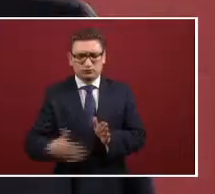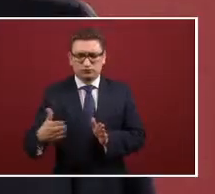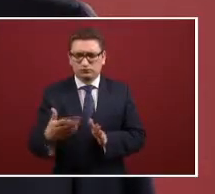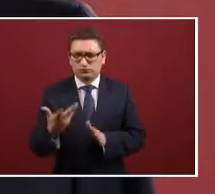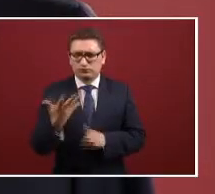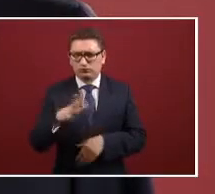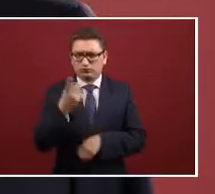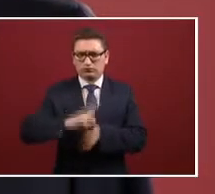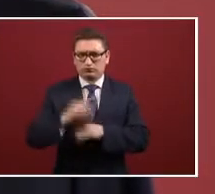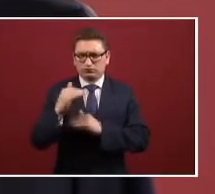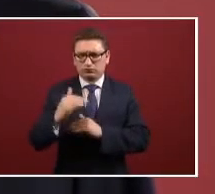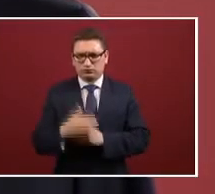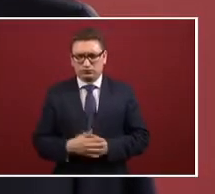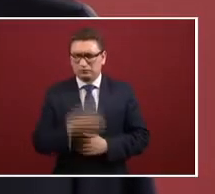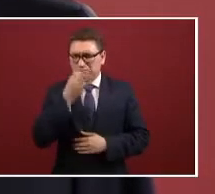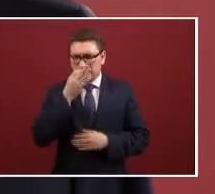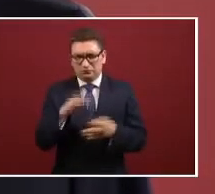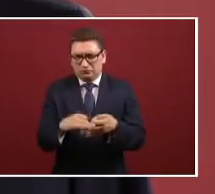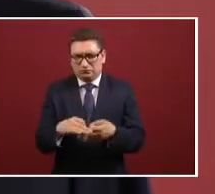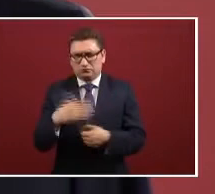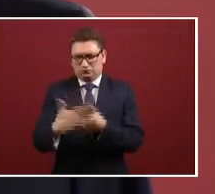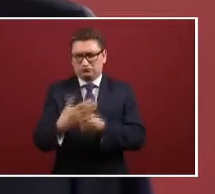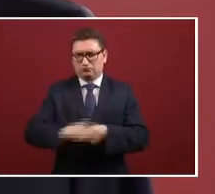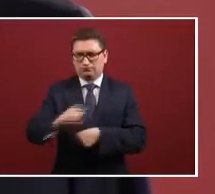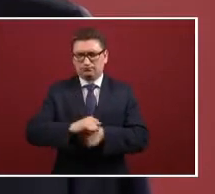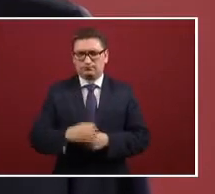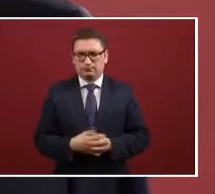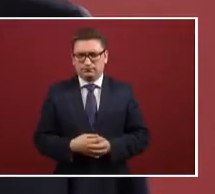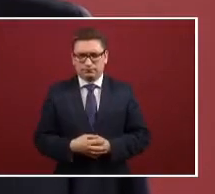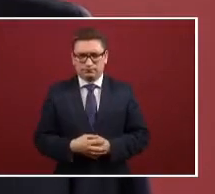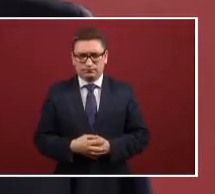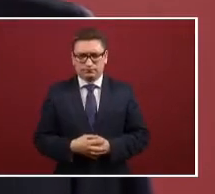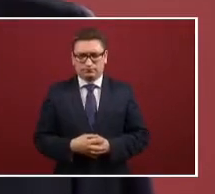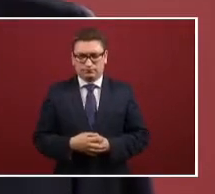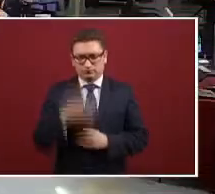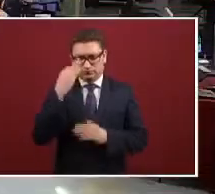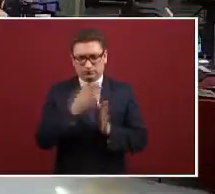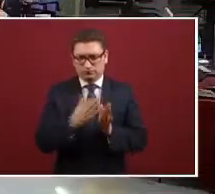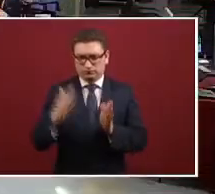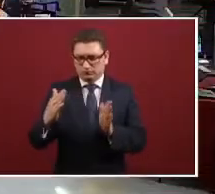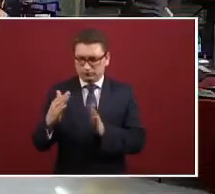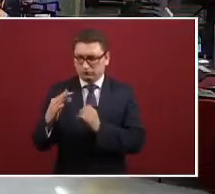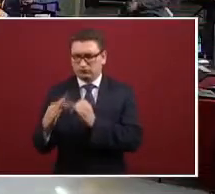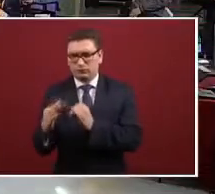va a ser ya la semana próxima antes de que concluye el plazo que hay muchas gracias presidente